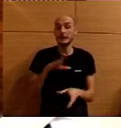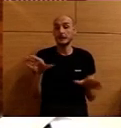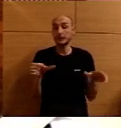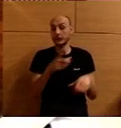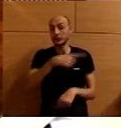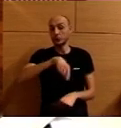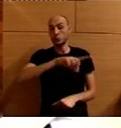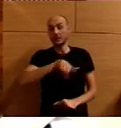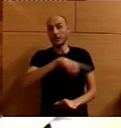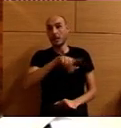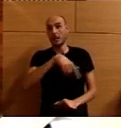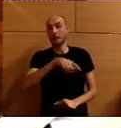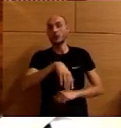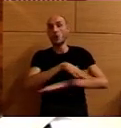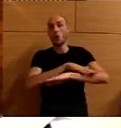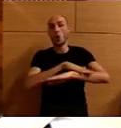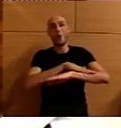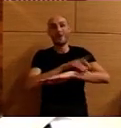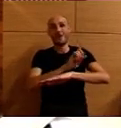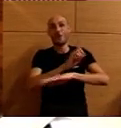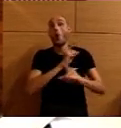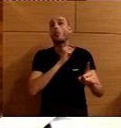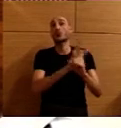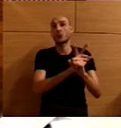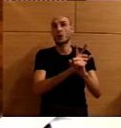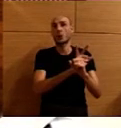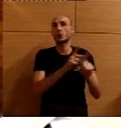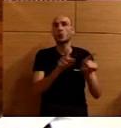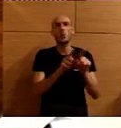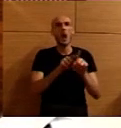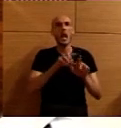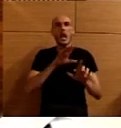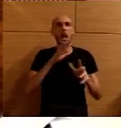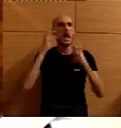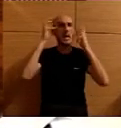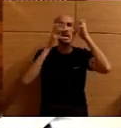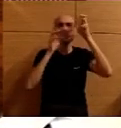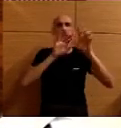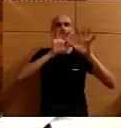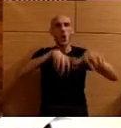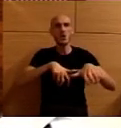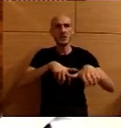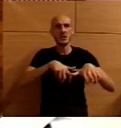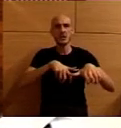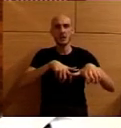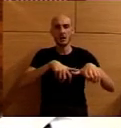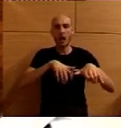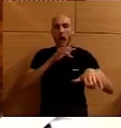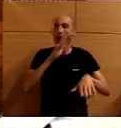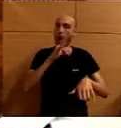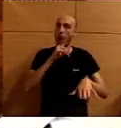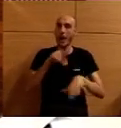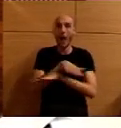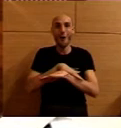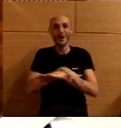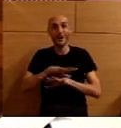ustedes gobiernan, son liebres y se ponen a correr hacia el sentido que ustedes pueden preferir.